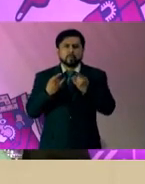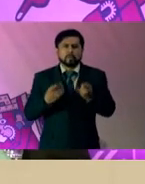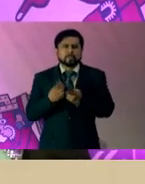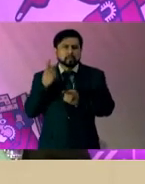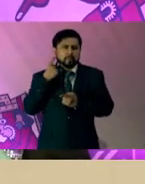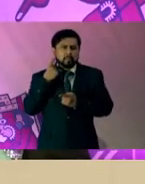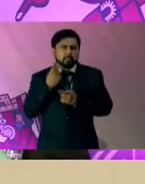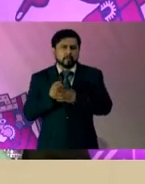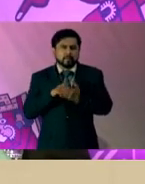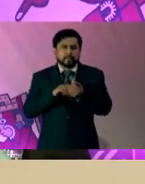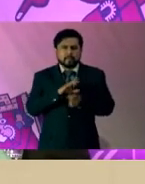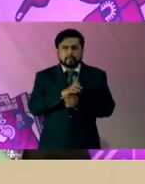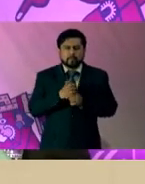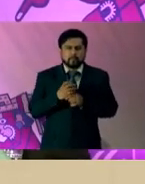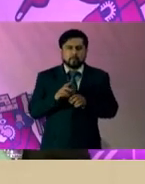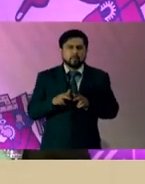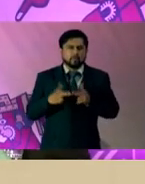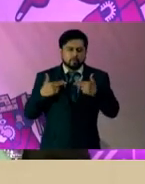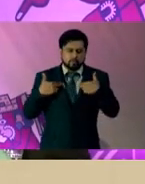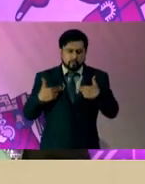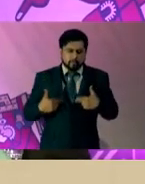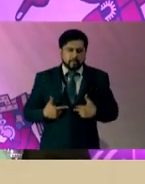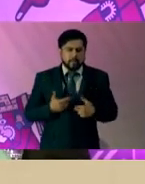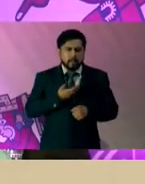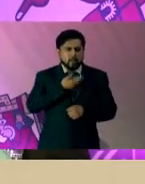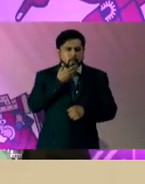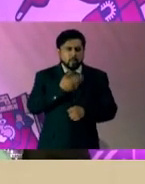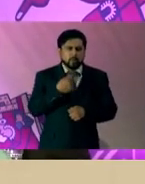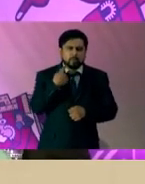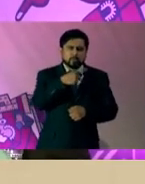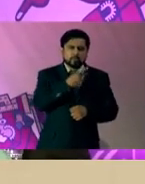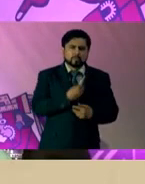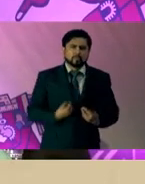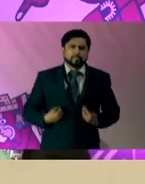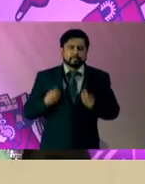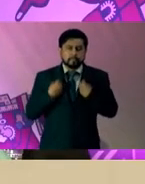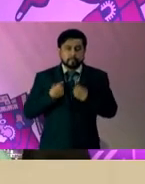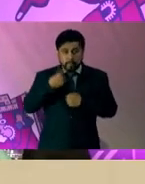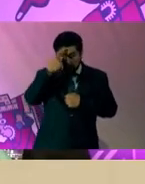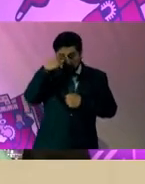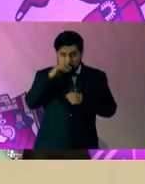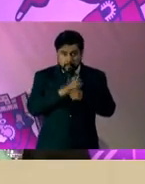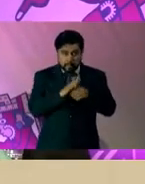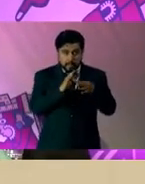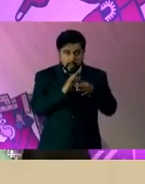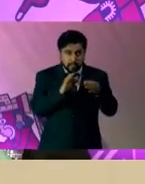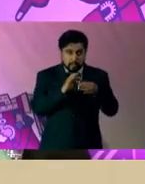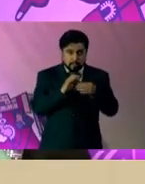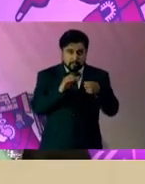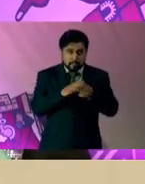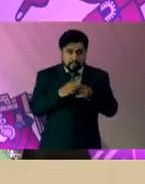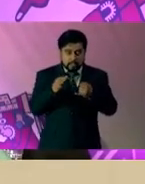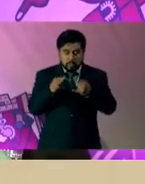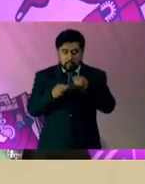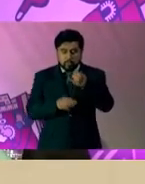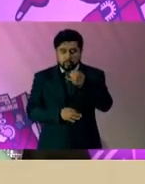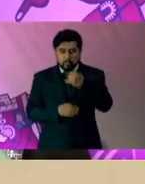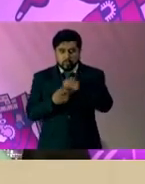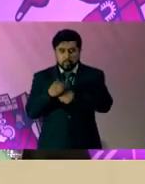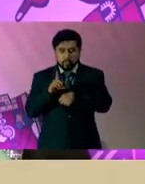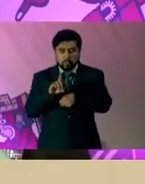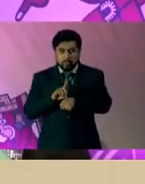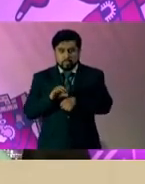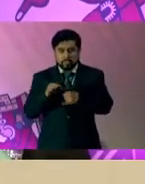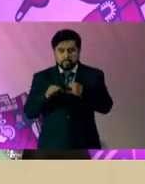lo entrañable a lo humano lo entrañable para contarnos las últimas horas los últimos momentos los últimos